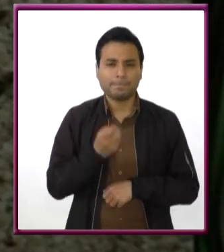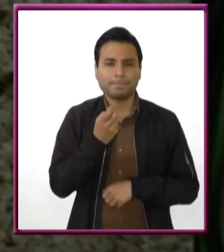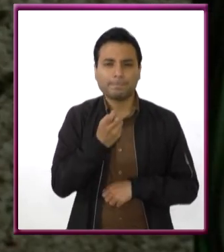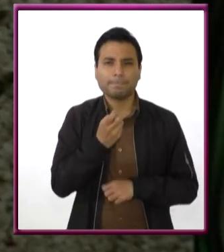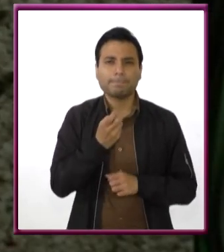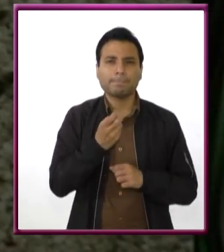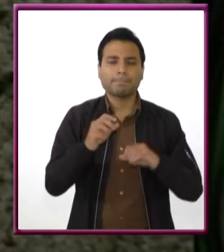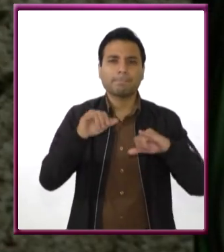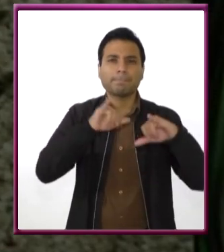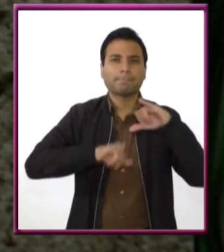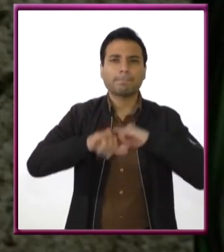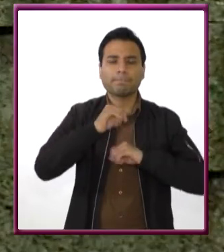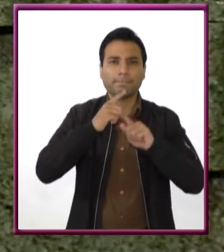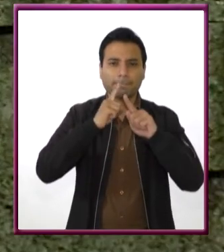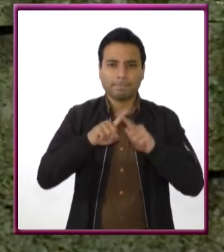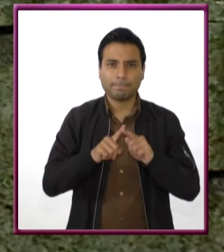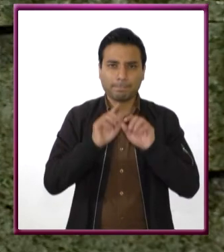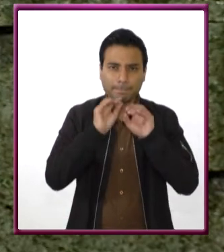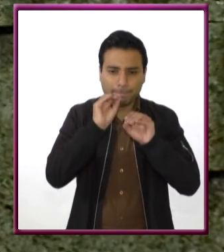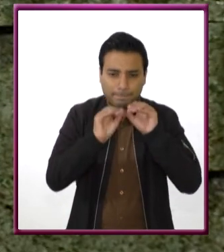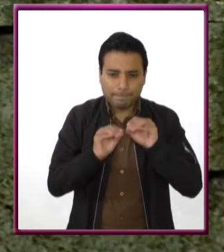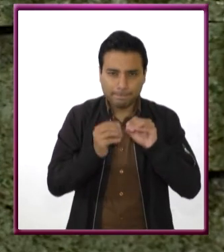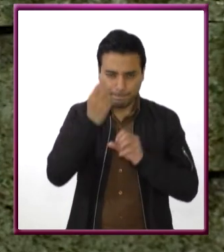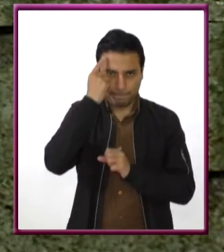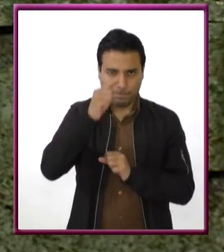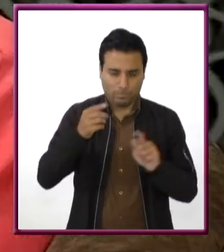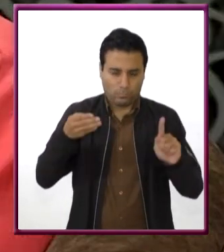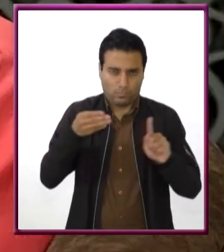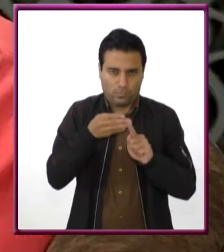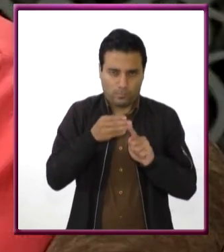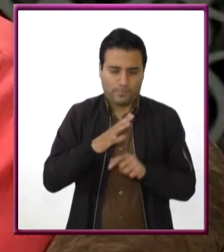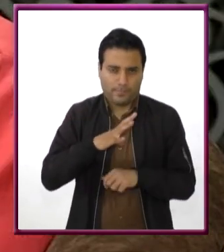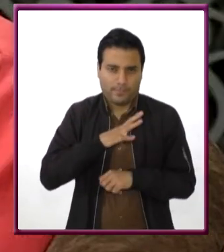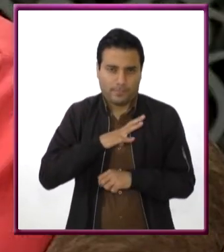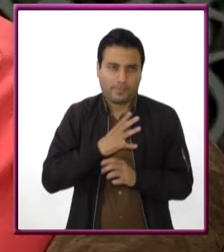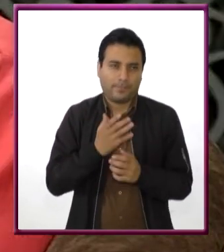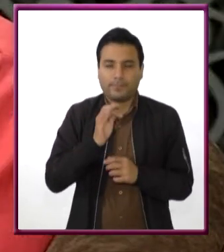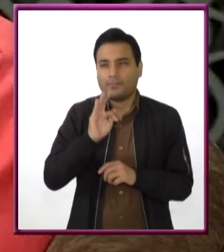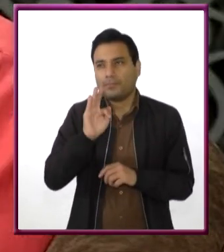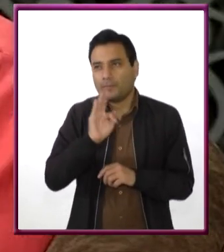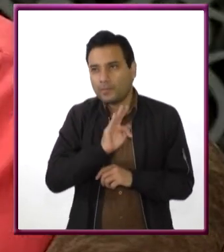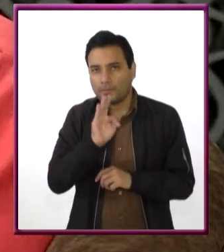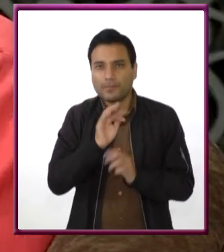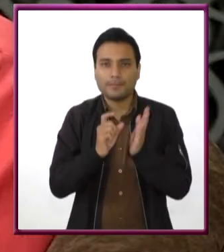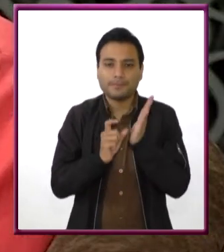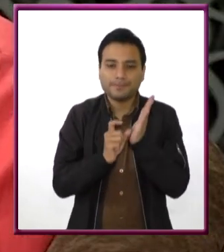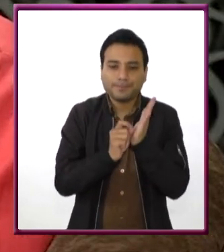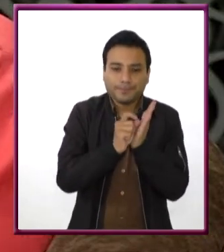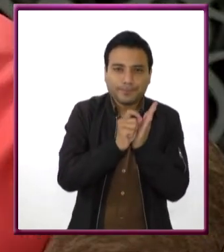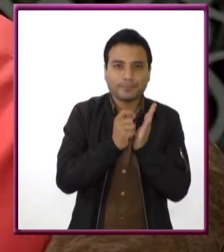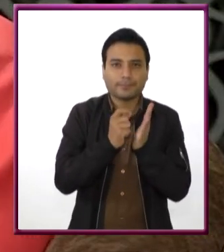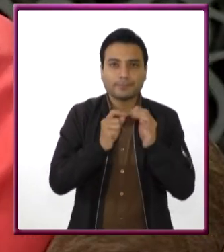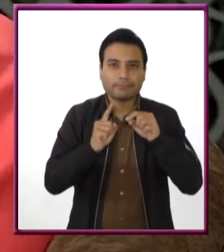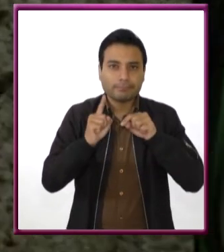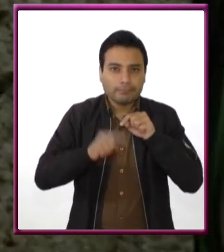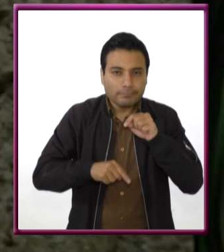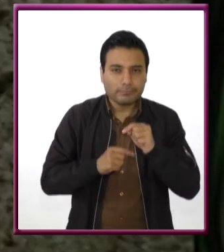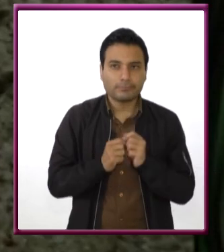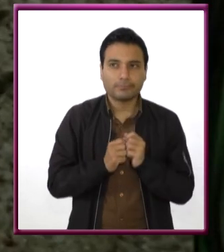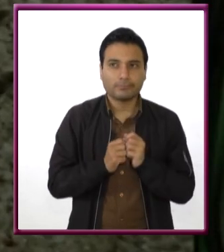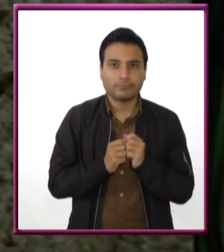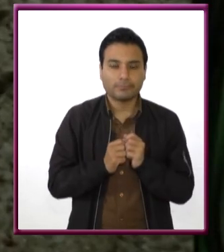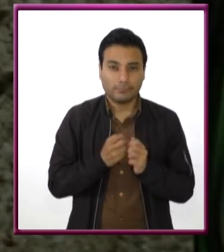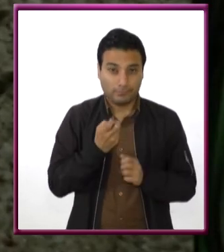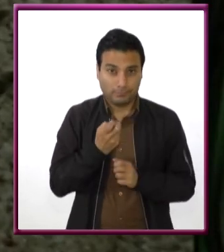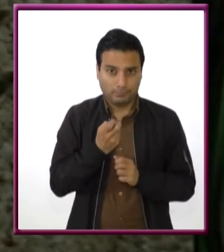sustancias. Obviamente son diseñadas para cumplir un objetivo en específico, ¿no? A lo mejor eliminar cierto patógeno en los cultivos. Son